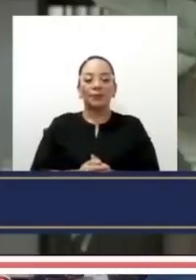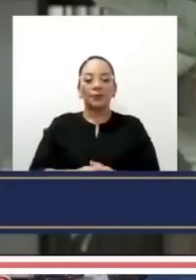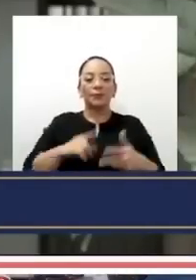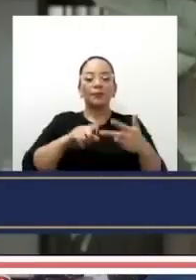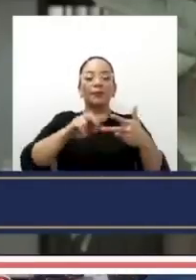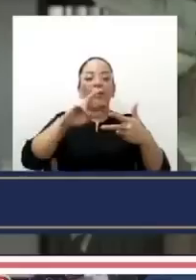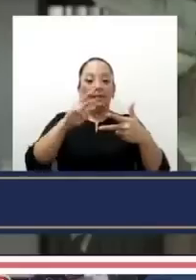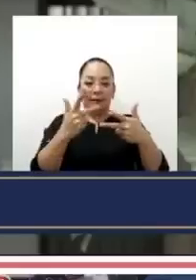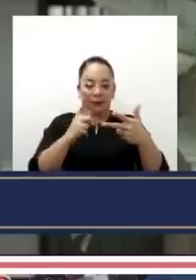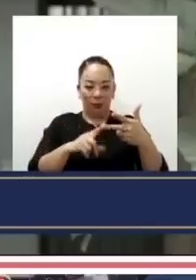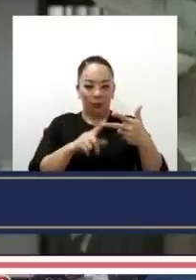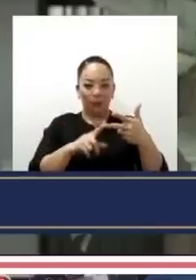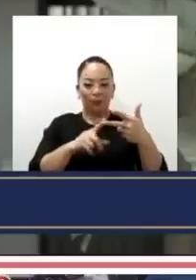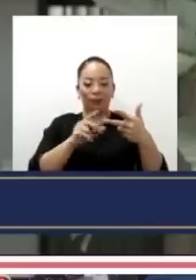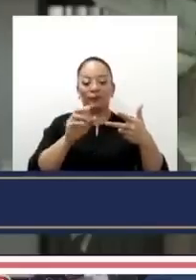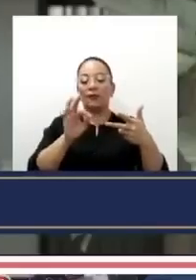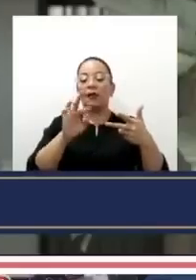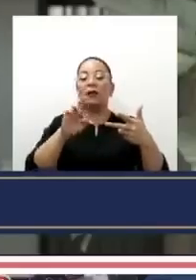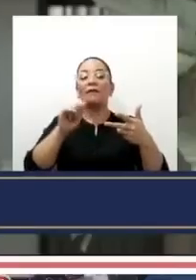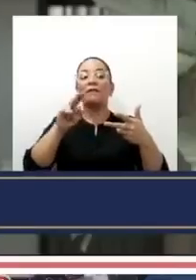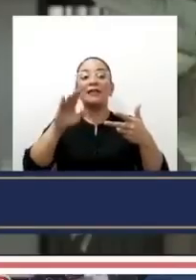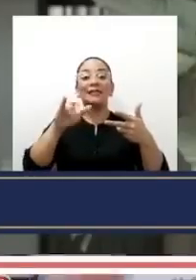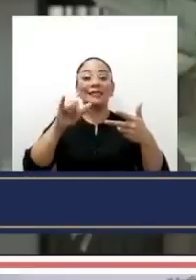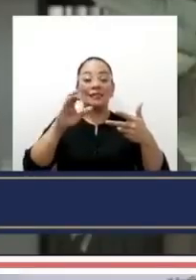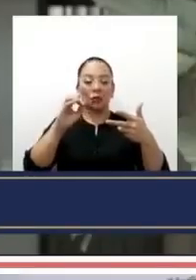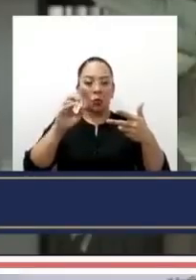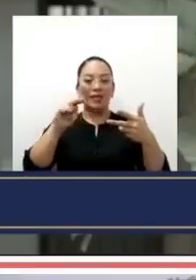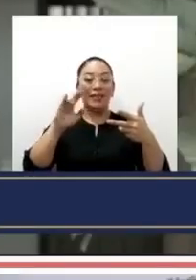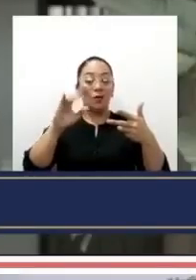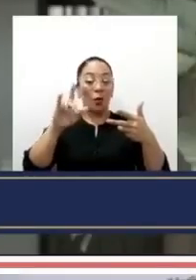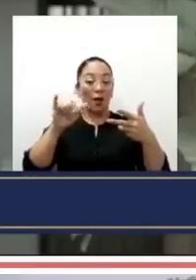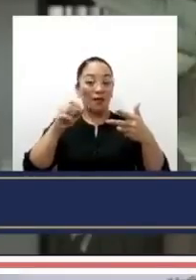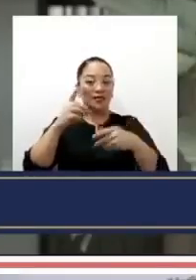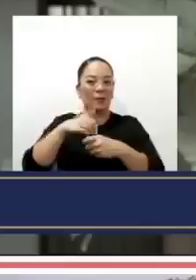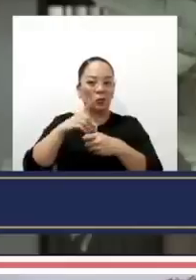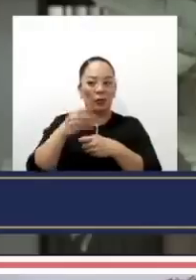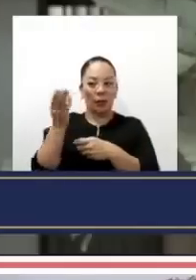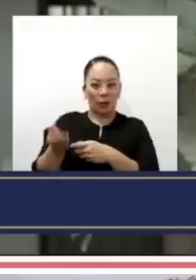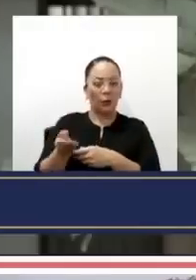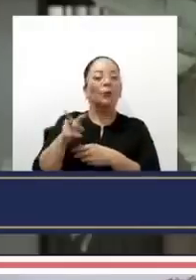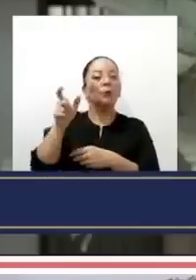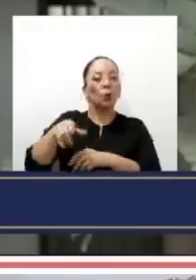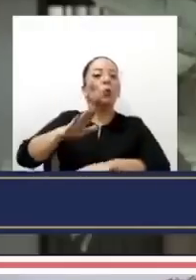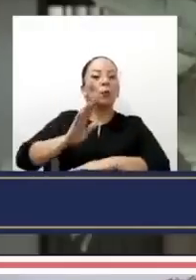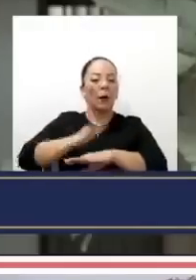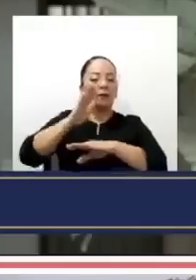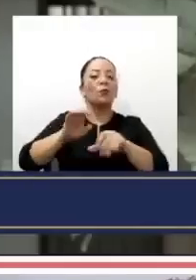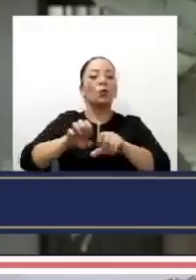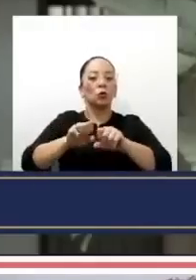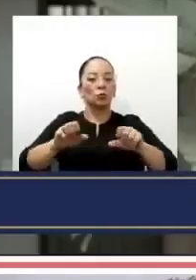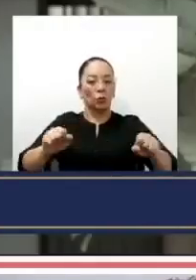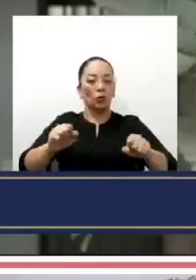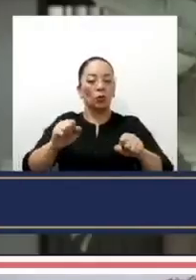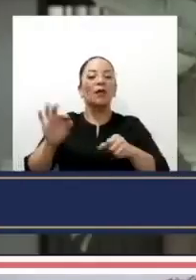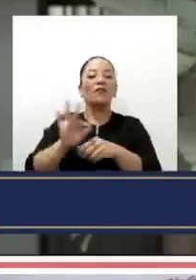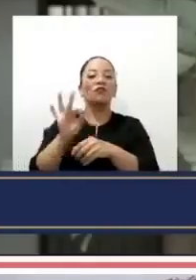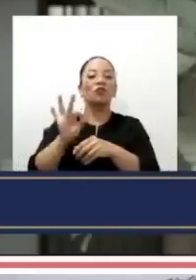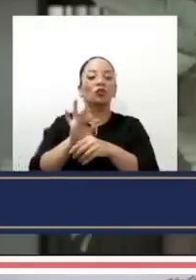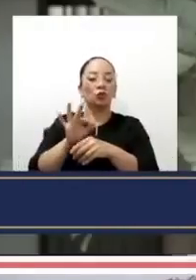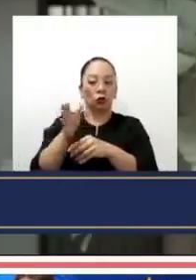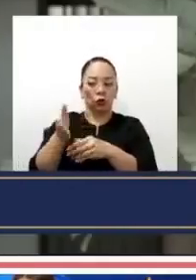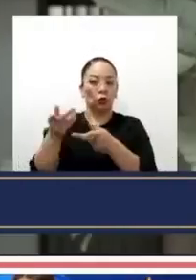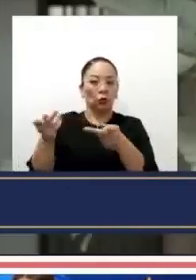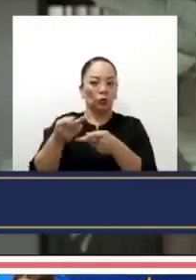Tercero, Francisco Nicolás, a quien sí encontraron culpable por corrupción en la función pública,